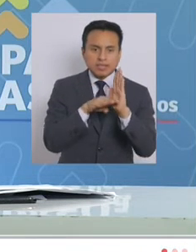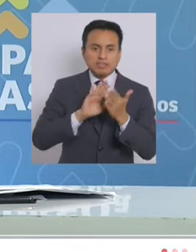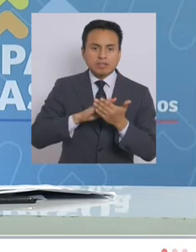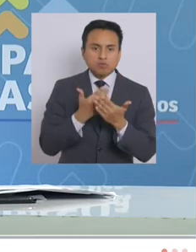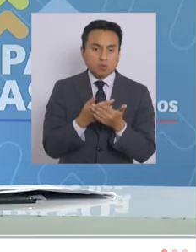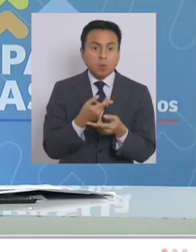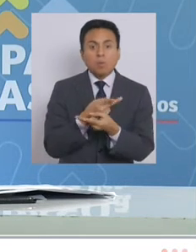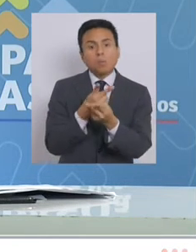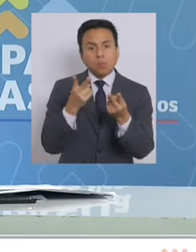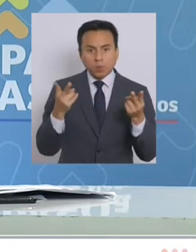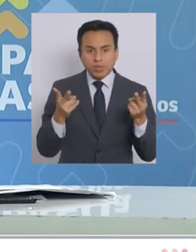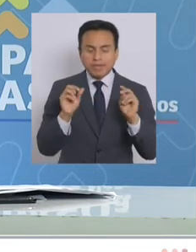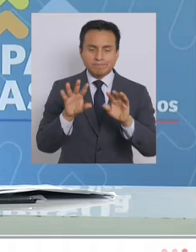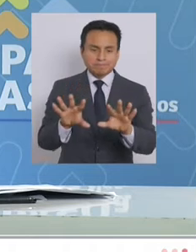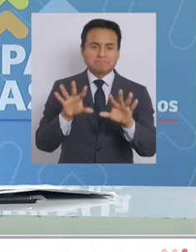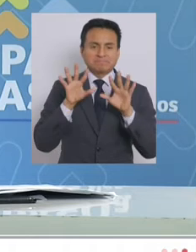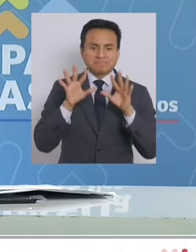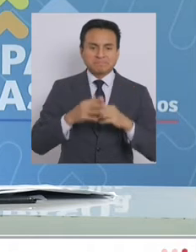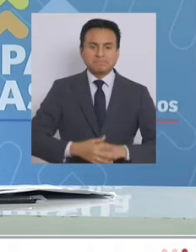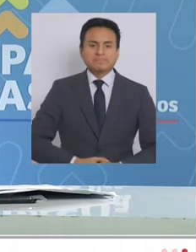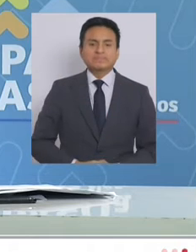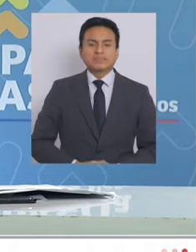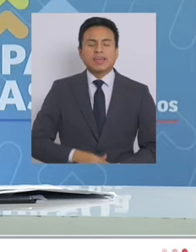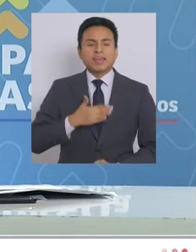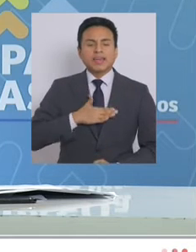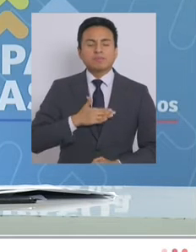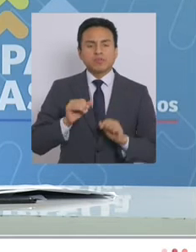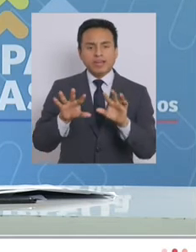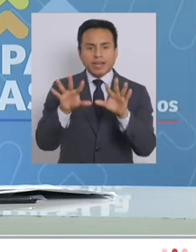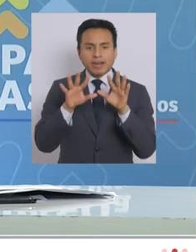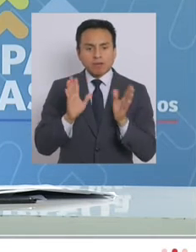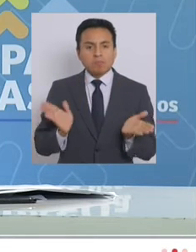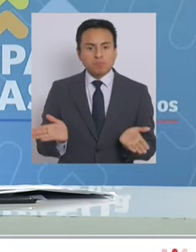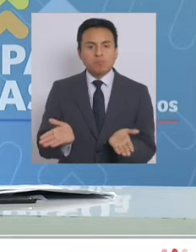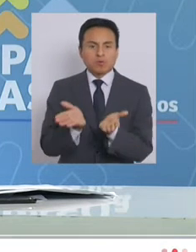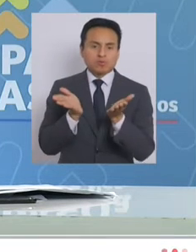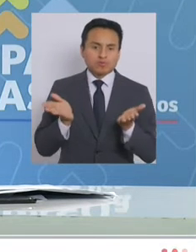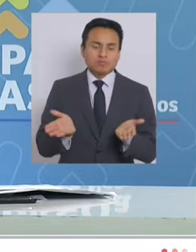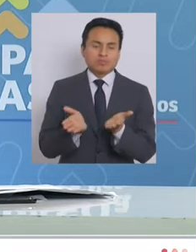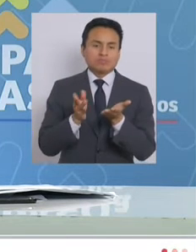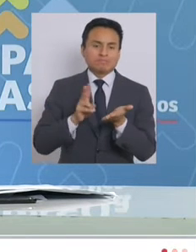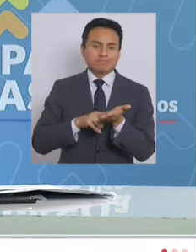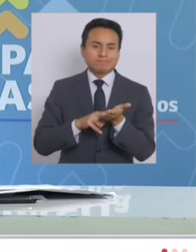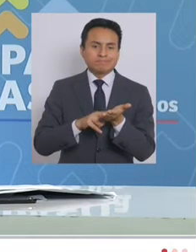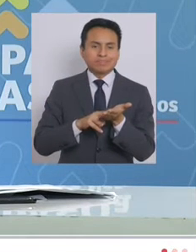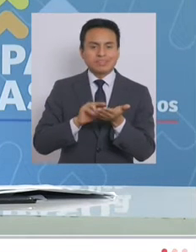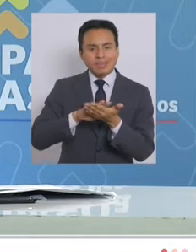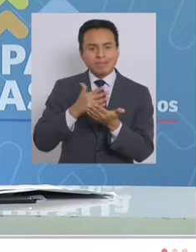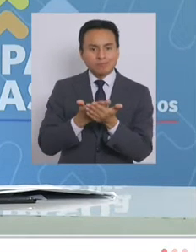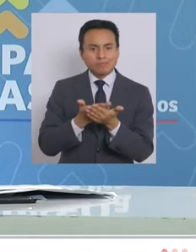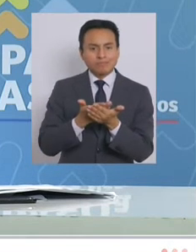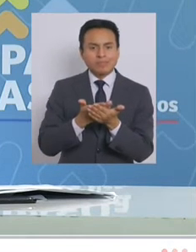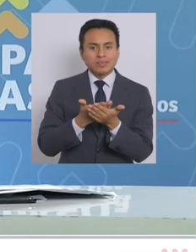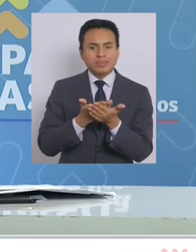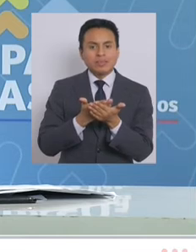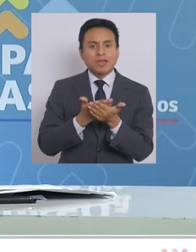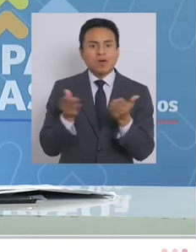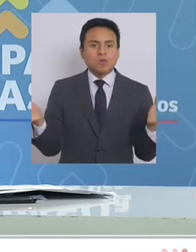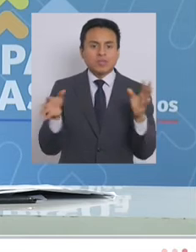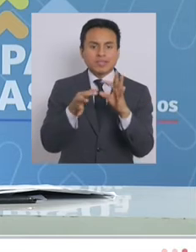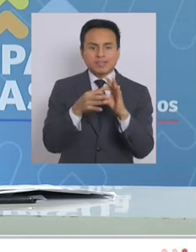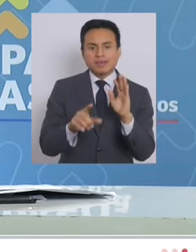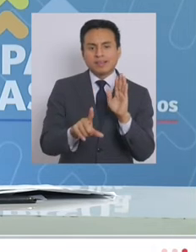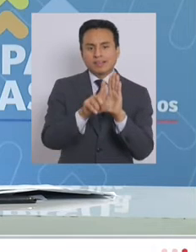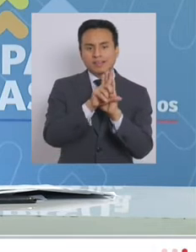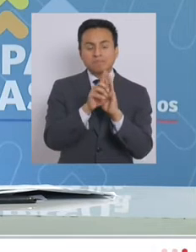realmente destacable queremos destacar esta promoción de salud que va unida a esta